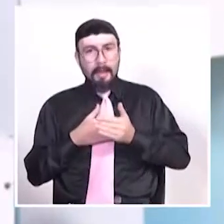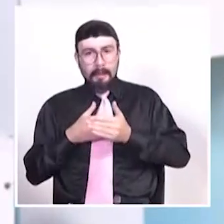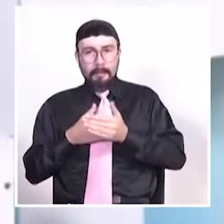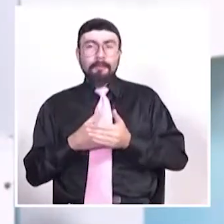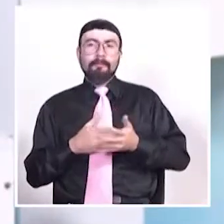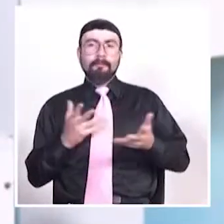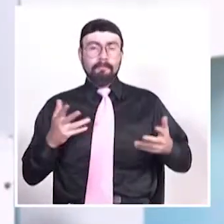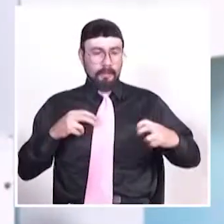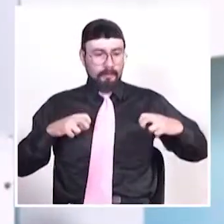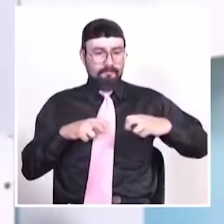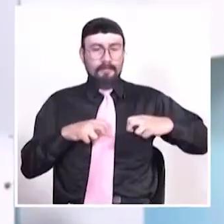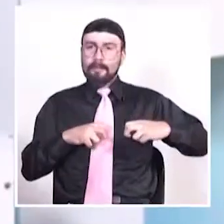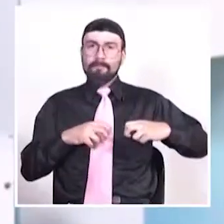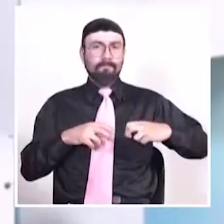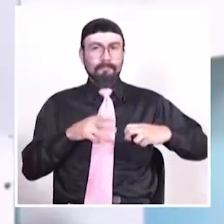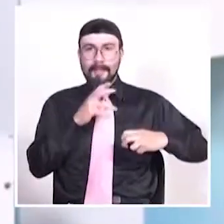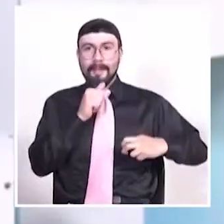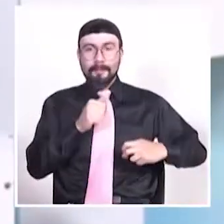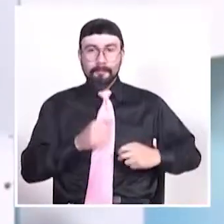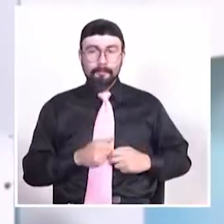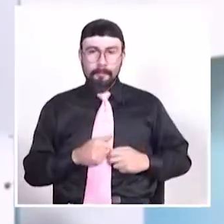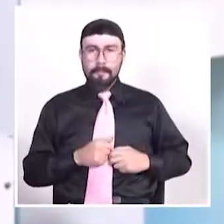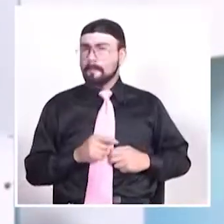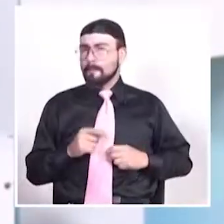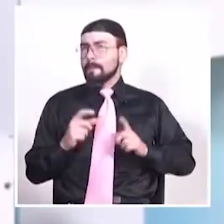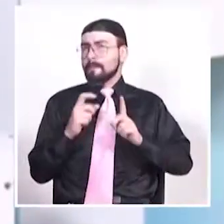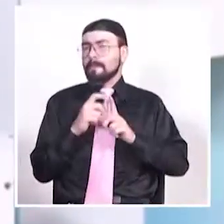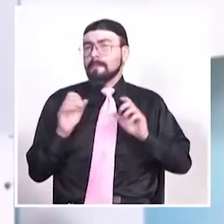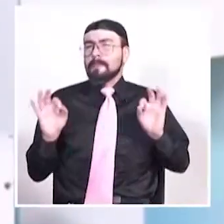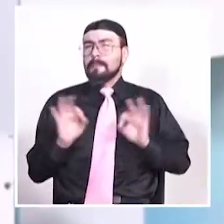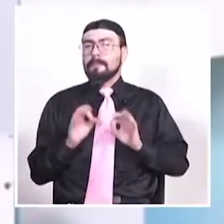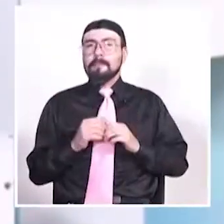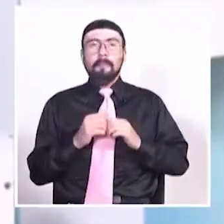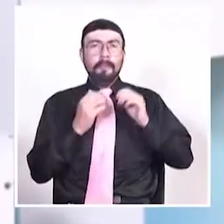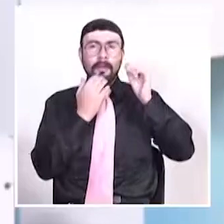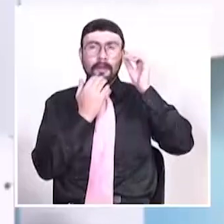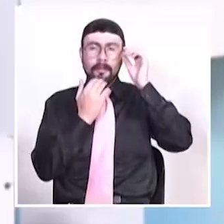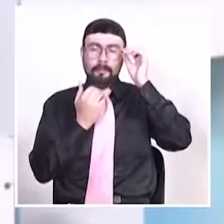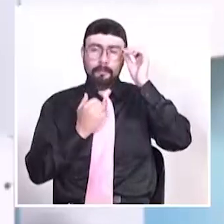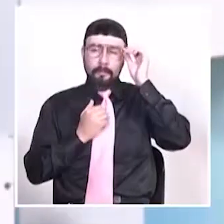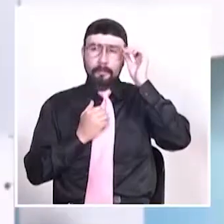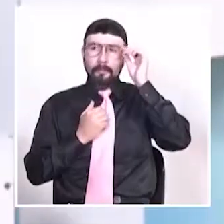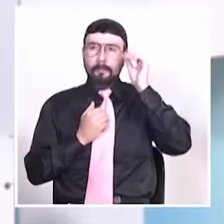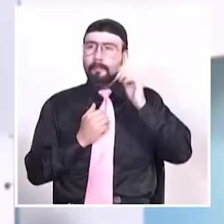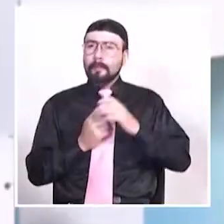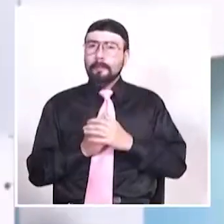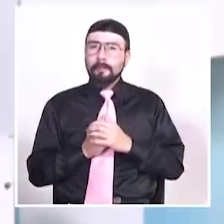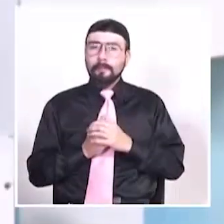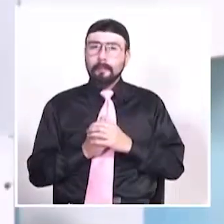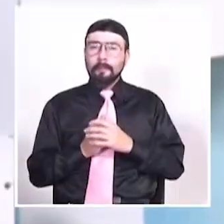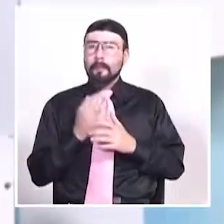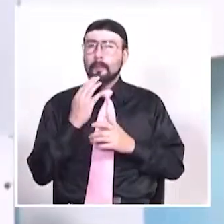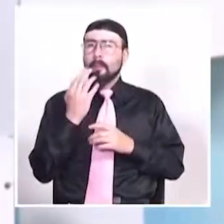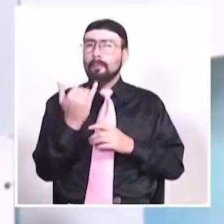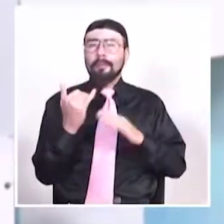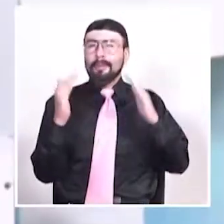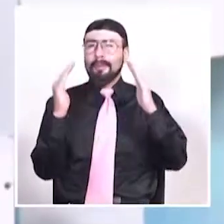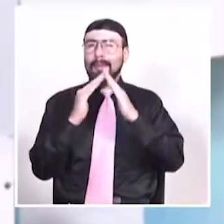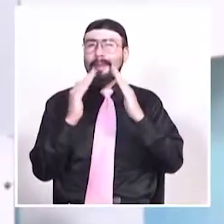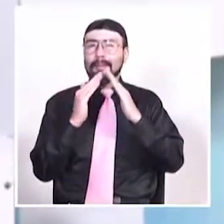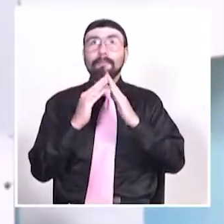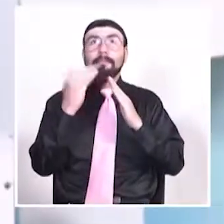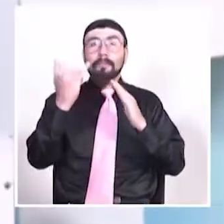En palabras un poquitico más sencillas, es como si en las instalaciones de una